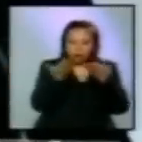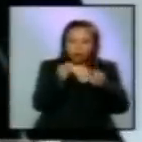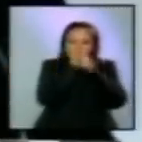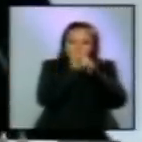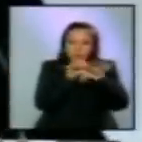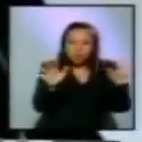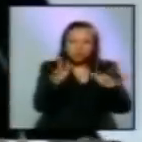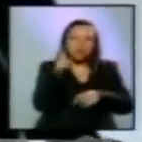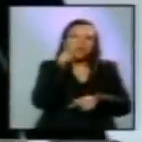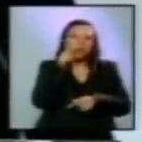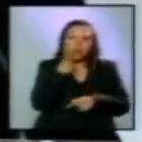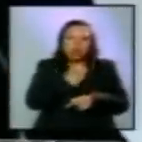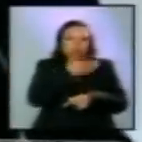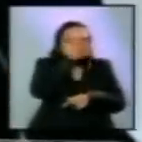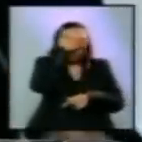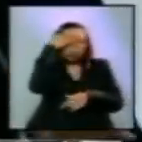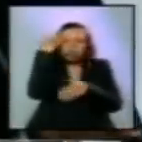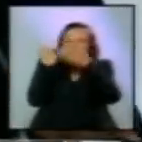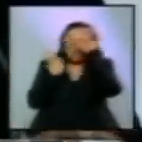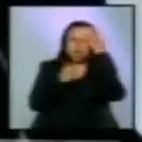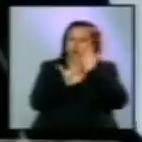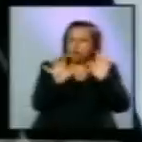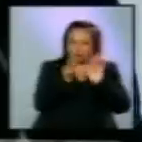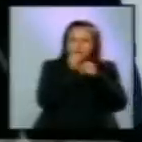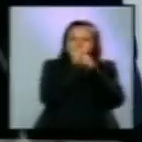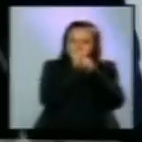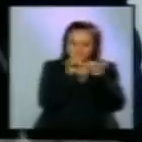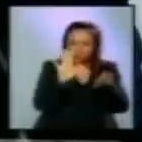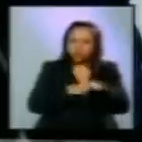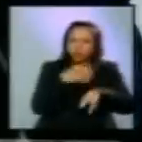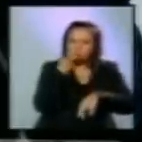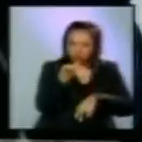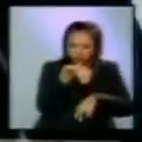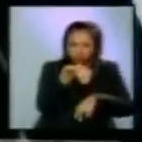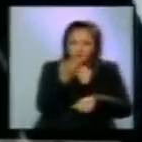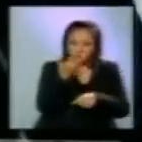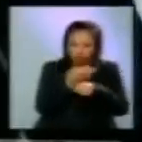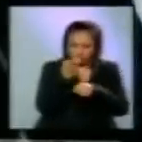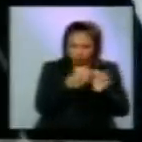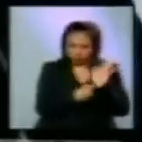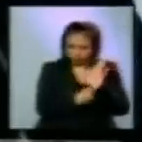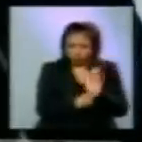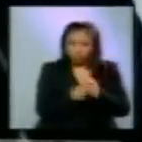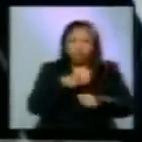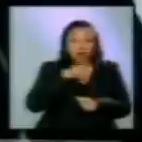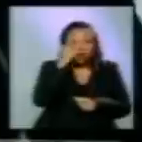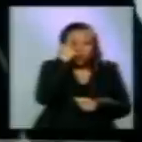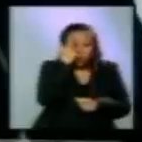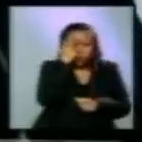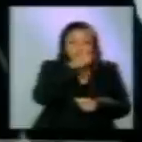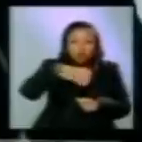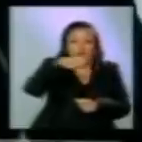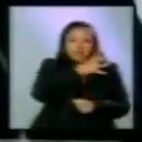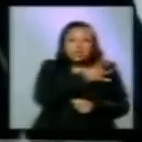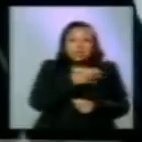para que nadie diga el día de mañana que no sabía. Eso es lo que está realmente en juego. Les recuerdo que tenemos que informarle a